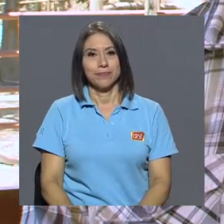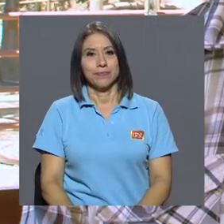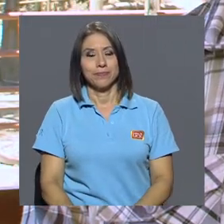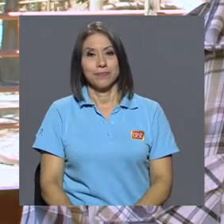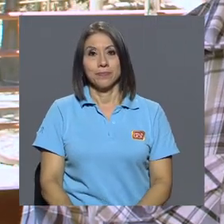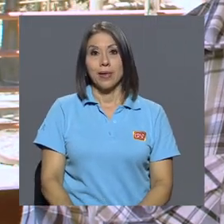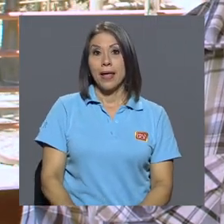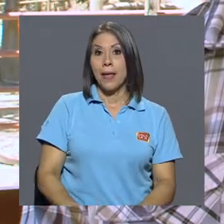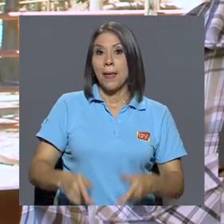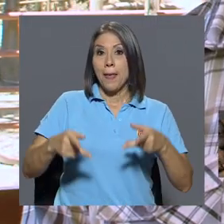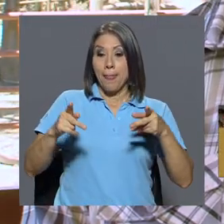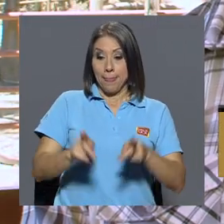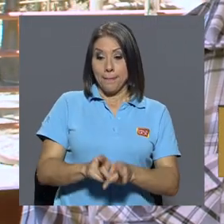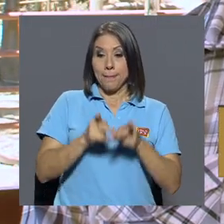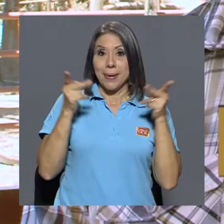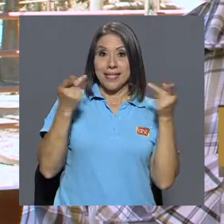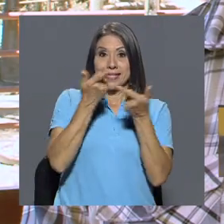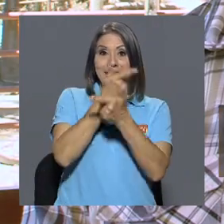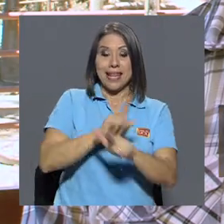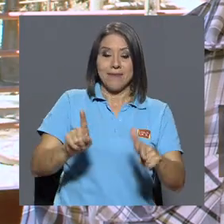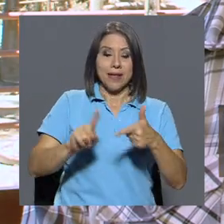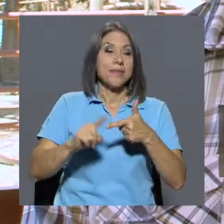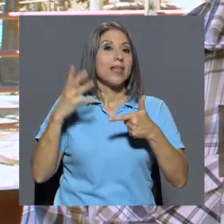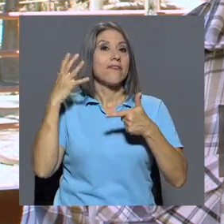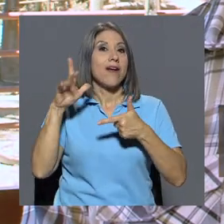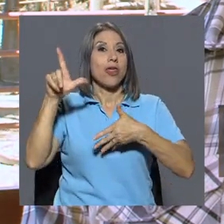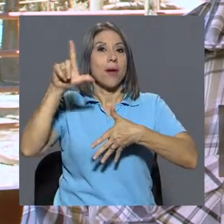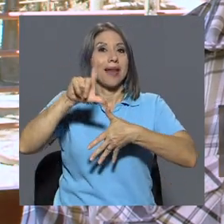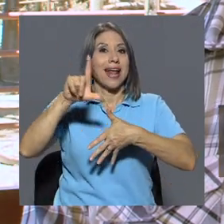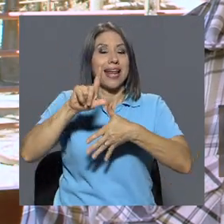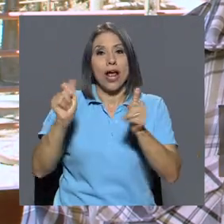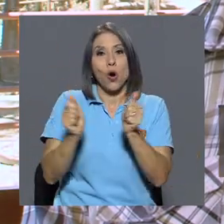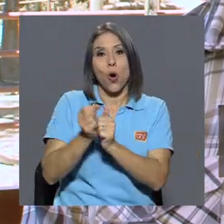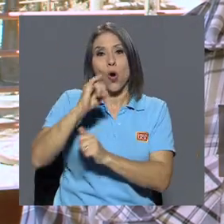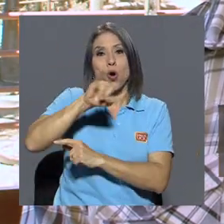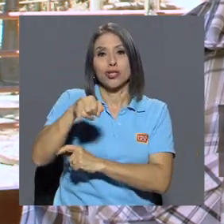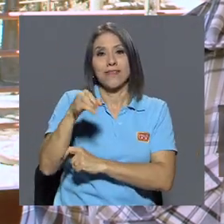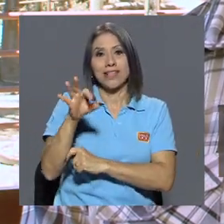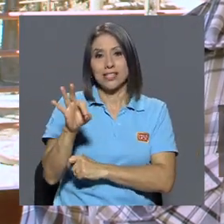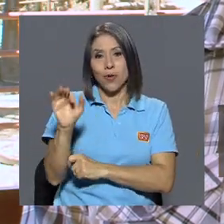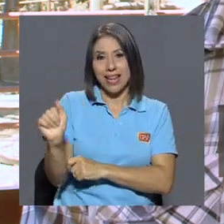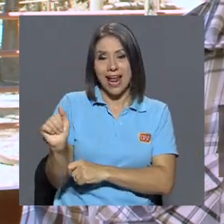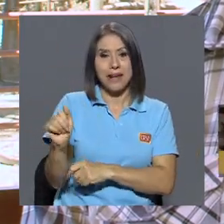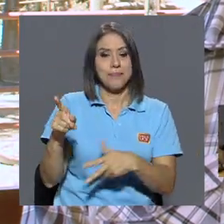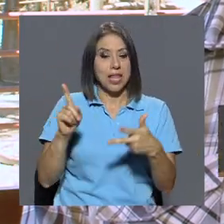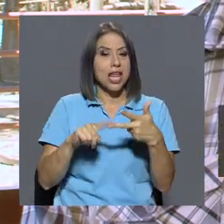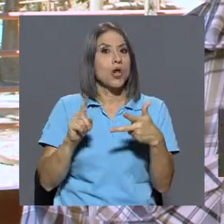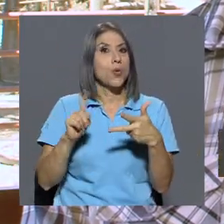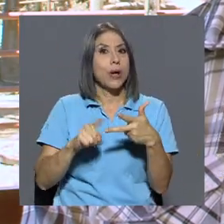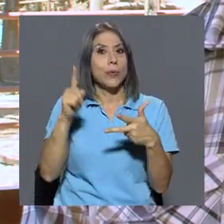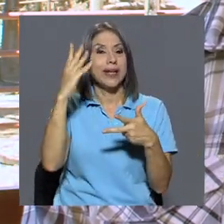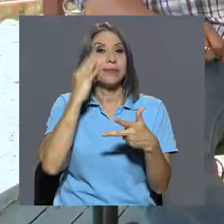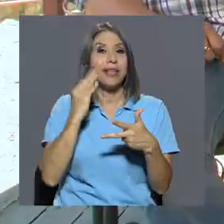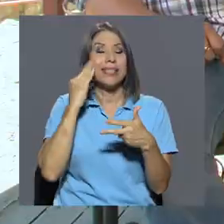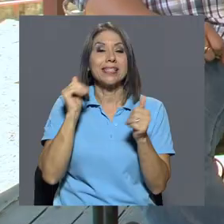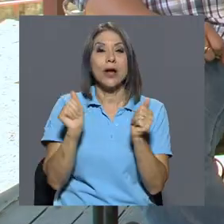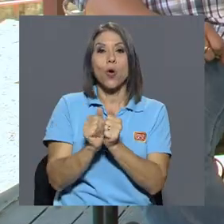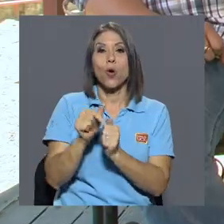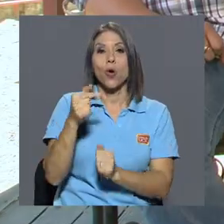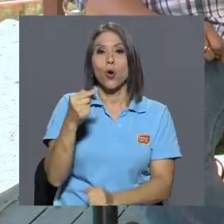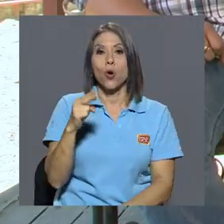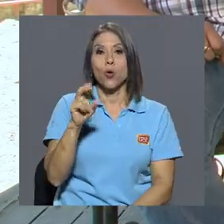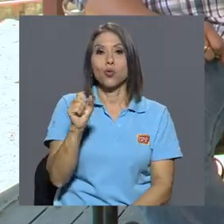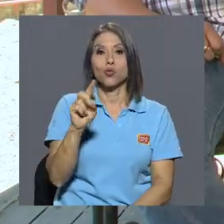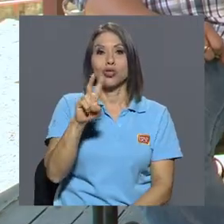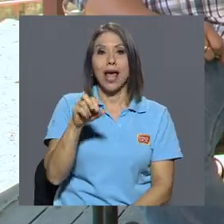La Prensa Libre, Radio América Latina con don José Francisco Aguilar y luego llega una experiencia con don Gustavo en